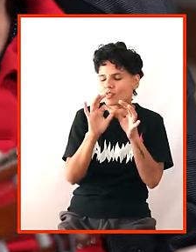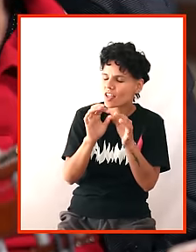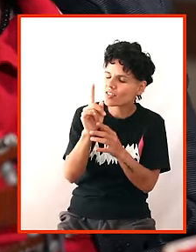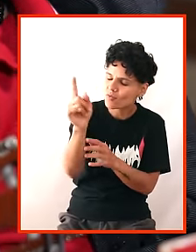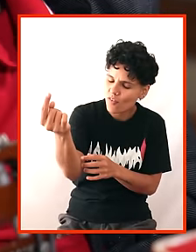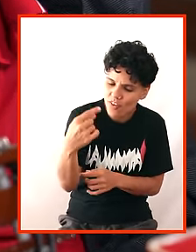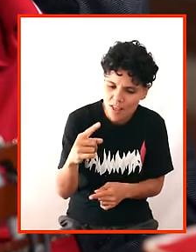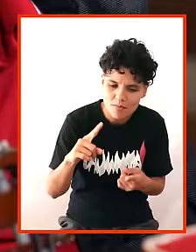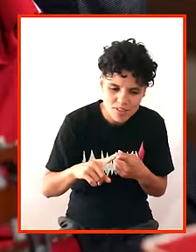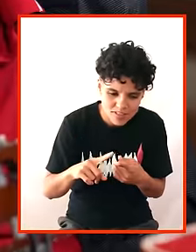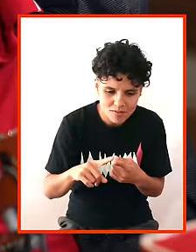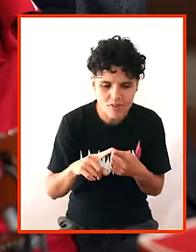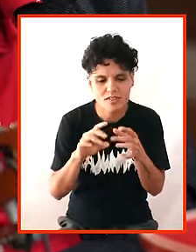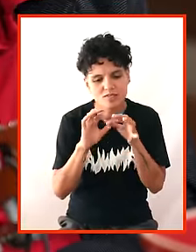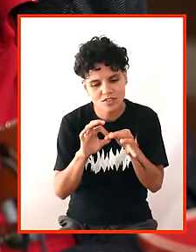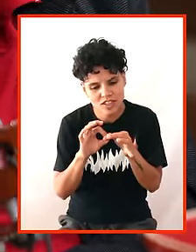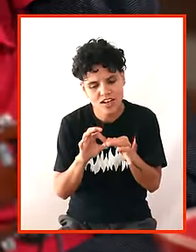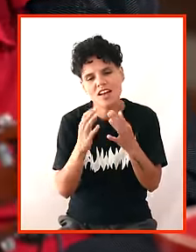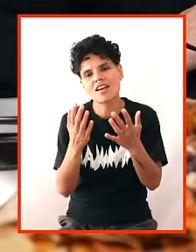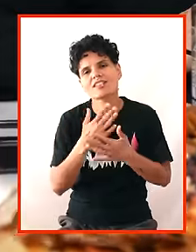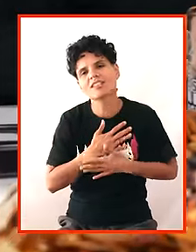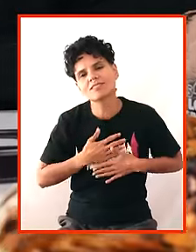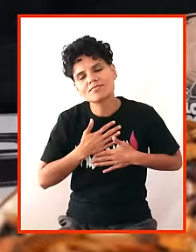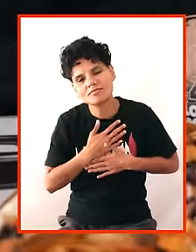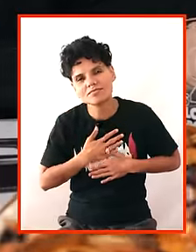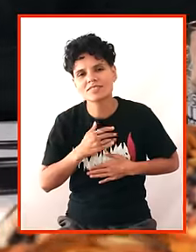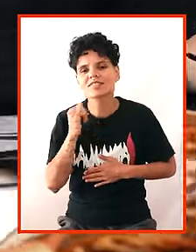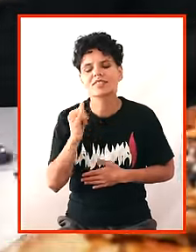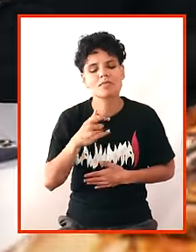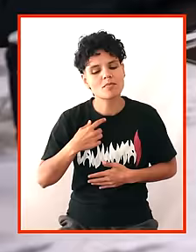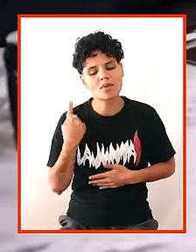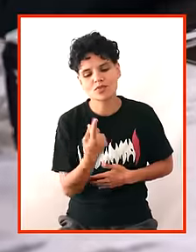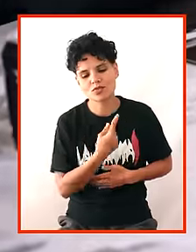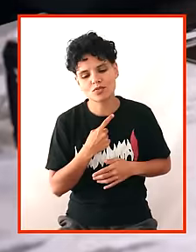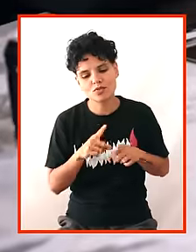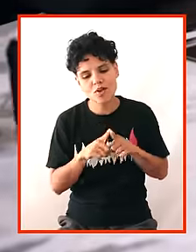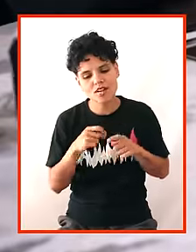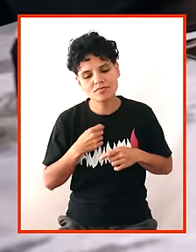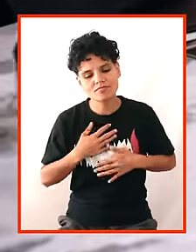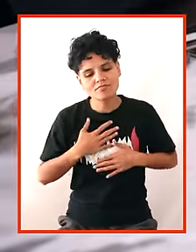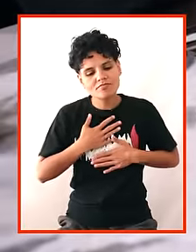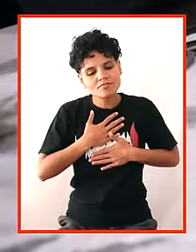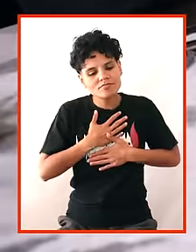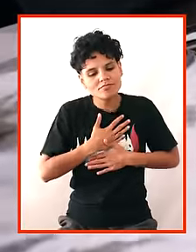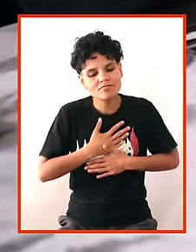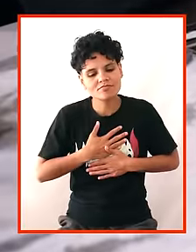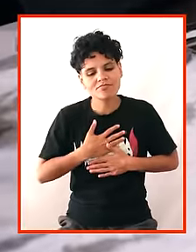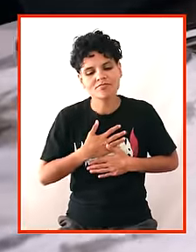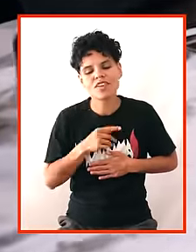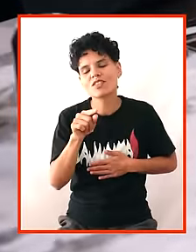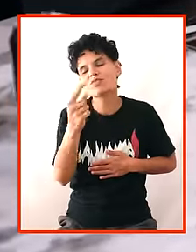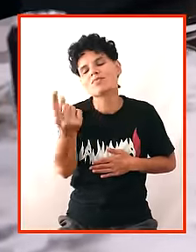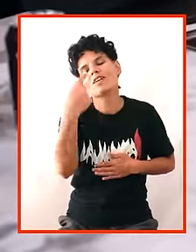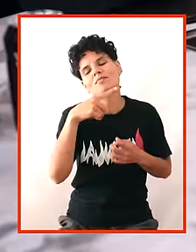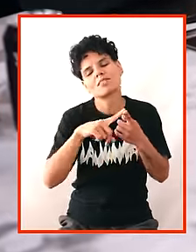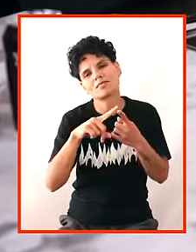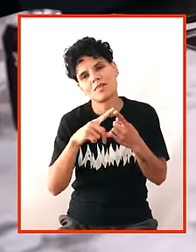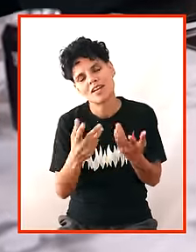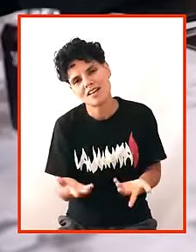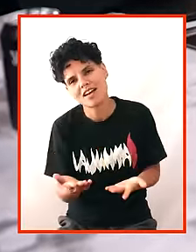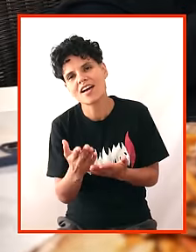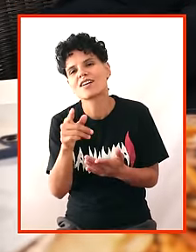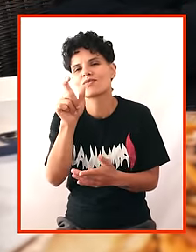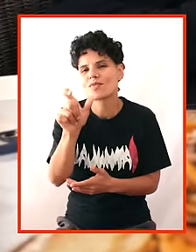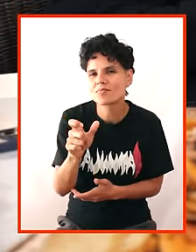Muchas gracias. No, muchas gracias a ti. Para nosotros es siempre un placer tenerte en la casa. Eres un tremendo artista y eres súper